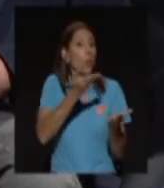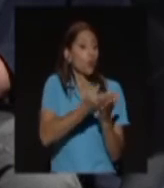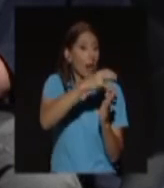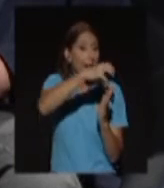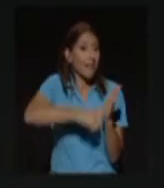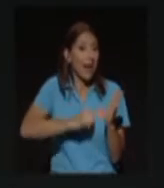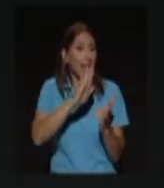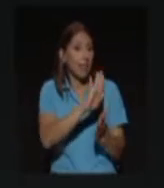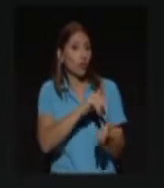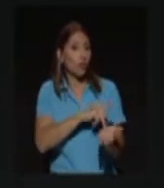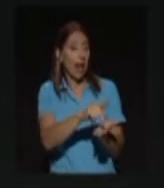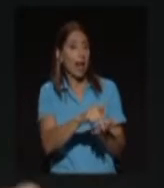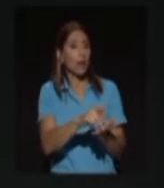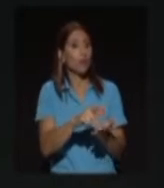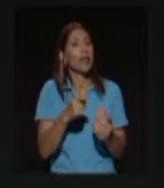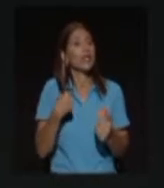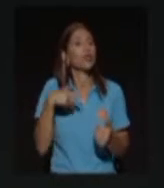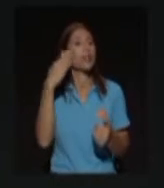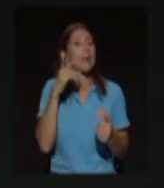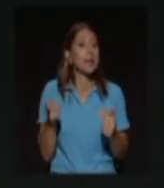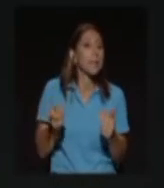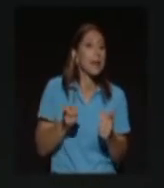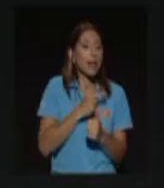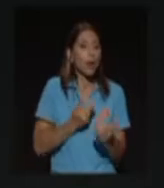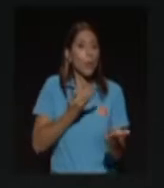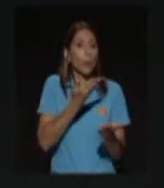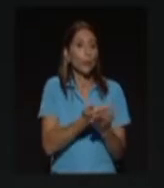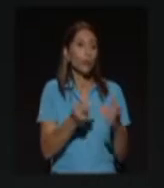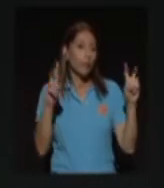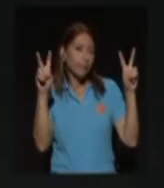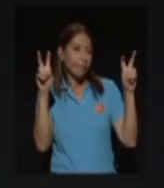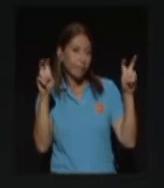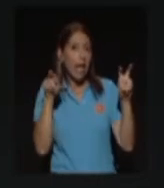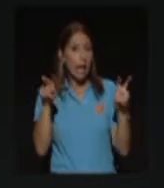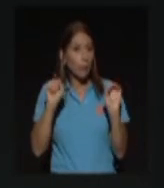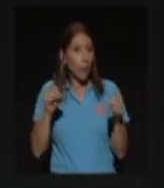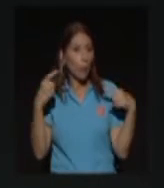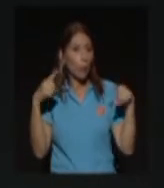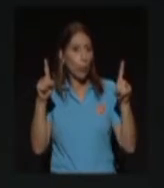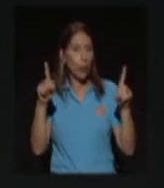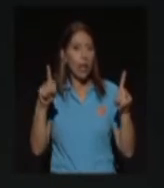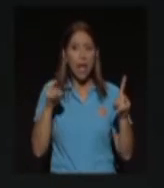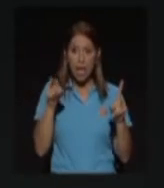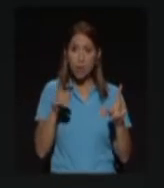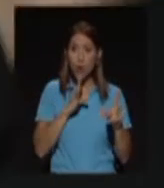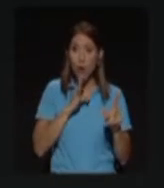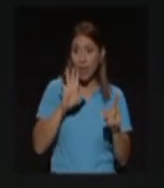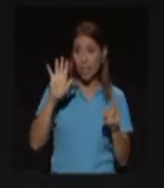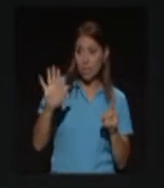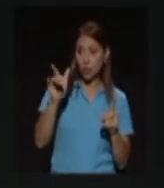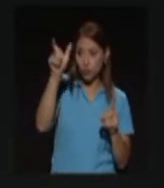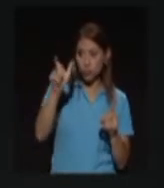propuso, y que, comillas, se salió con la suya, me parece que habla de una congruencia importante,